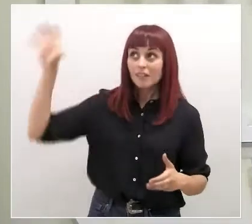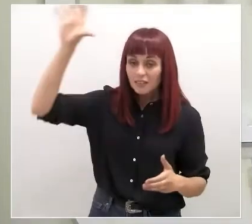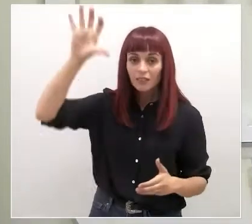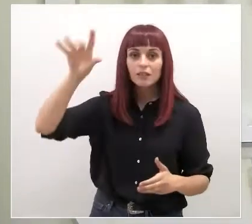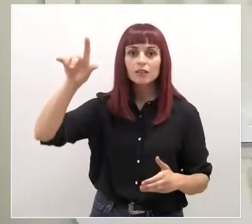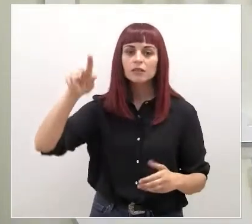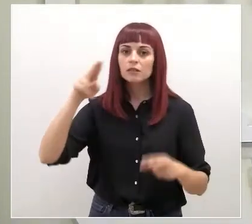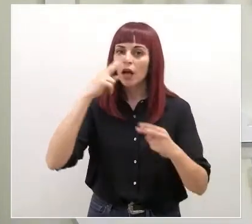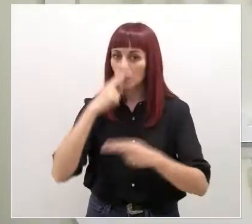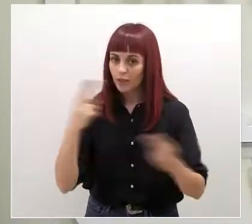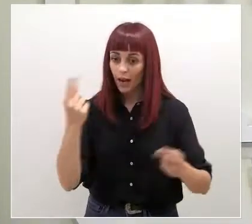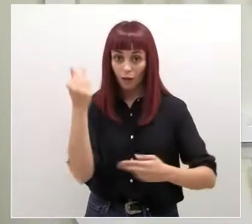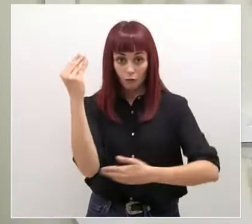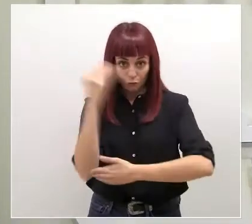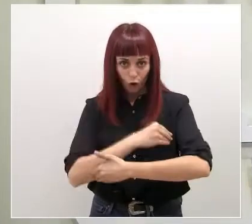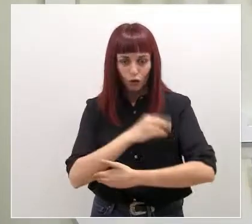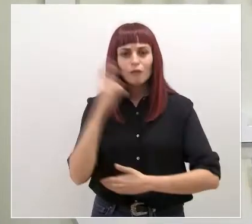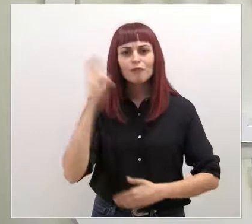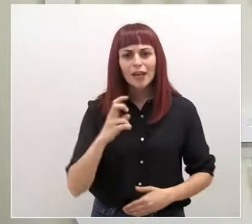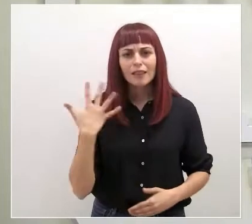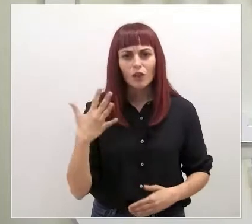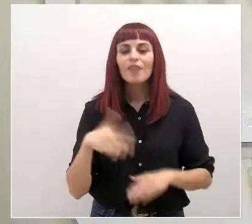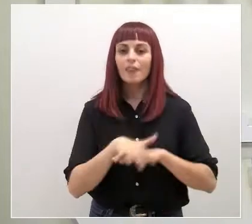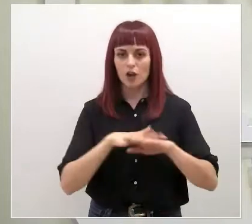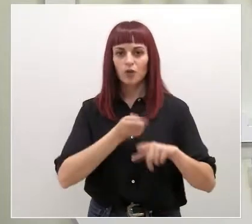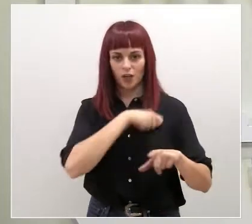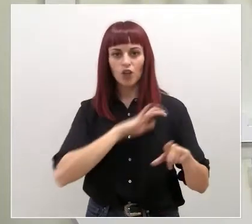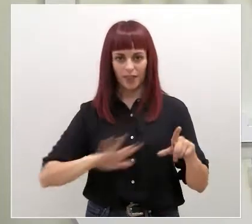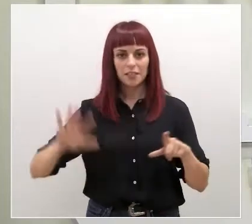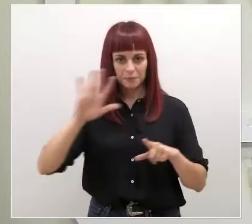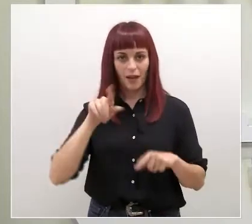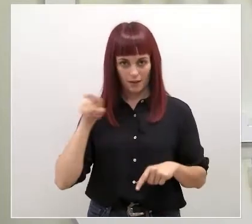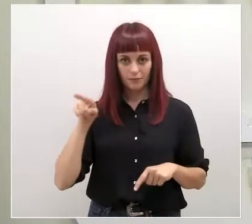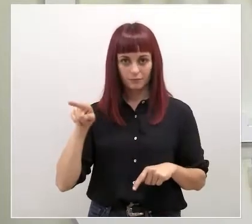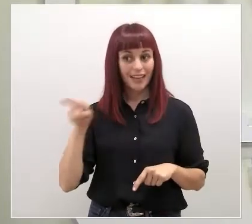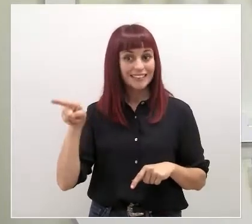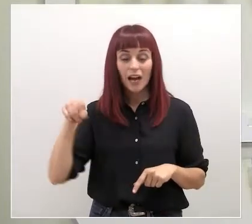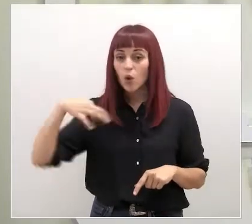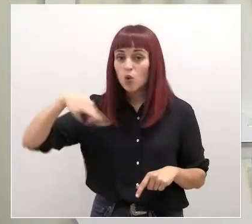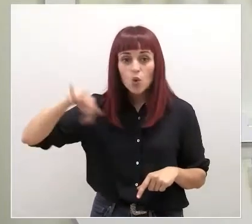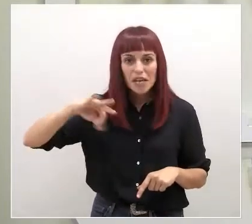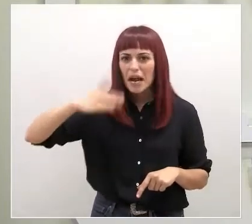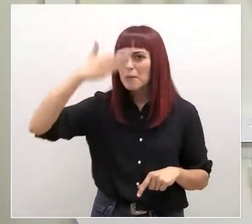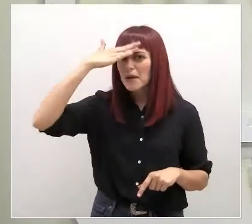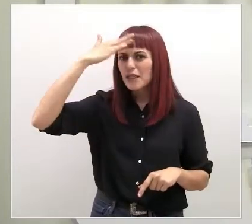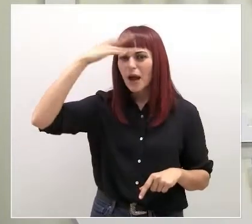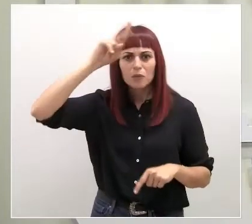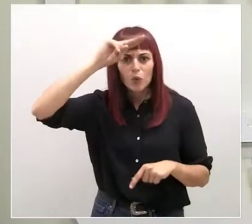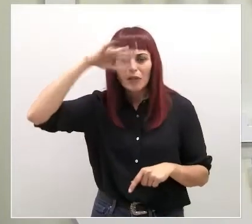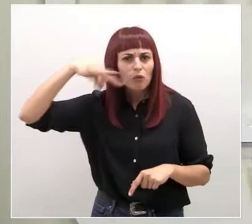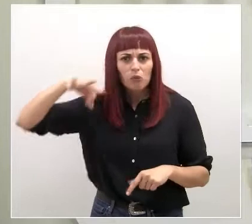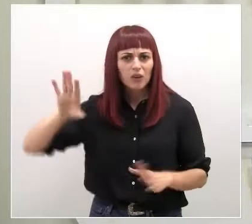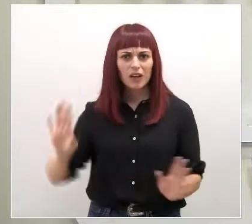a publicar que los fondos proceden del Gobierno central. Esa es su única y principal